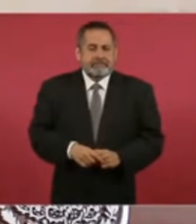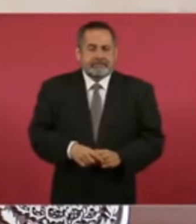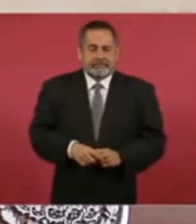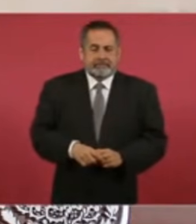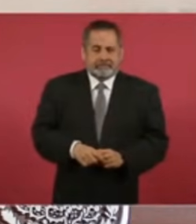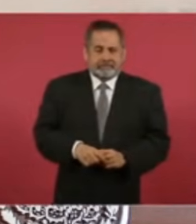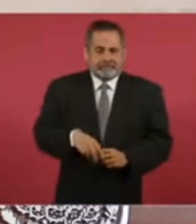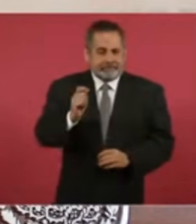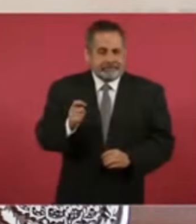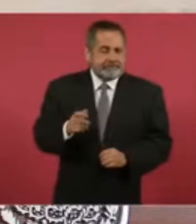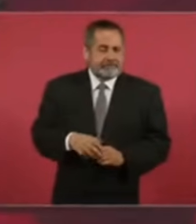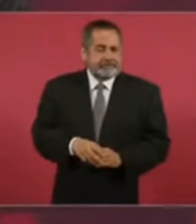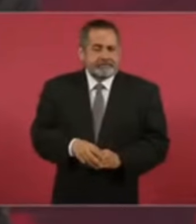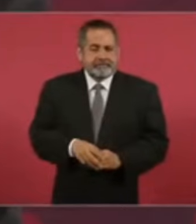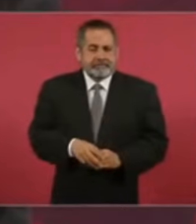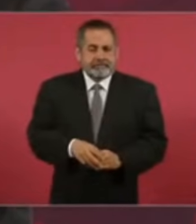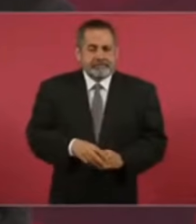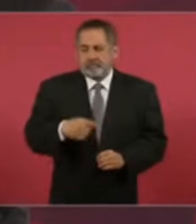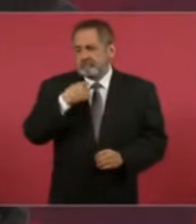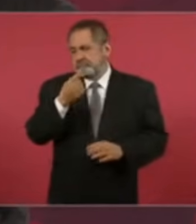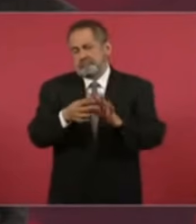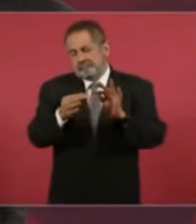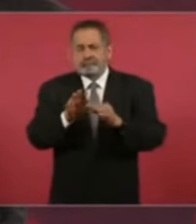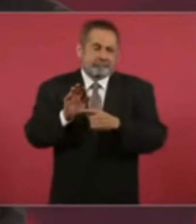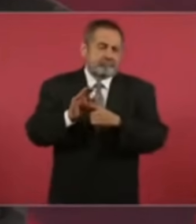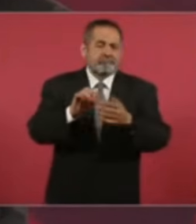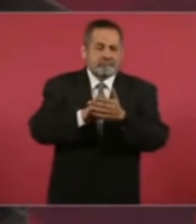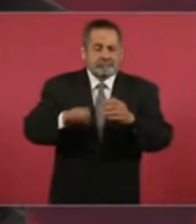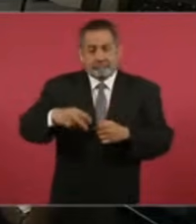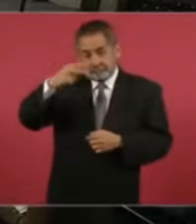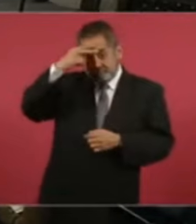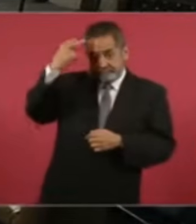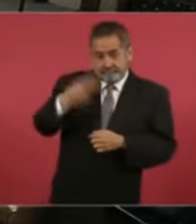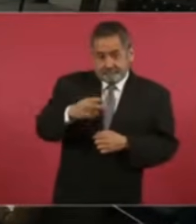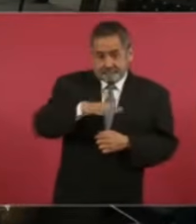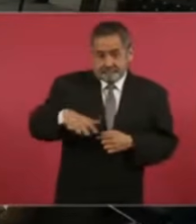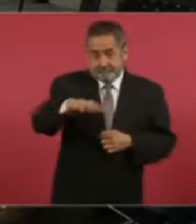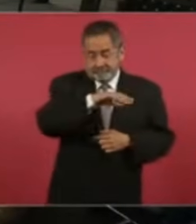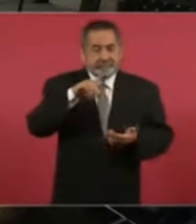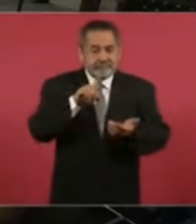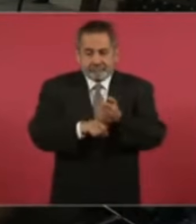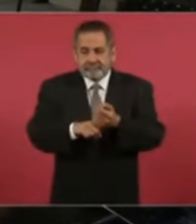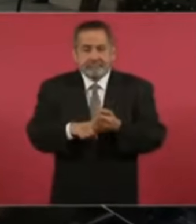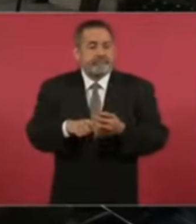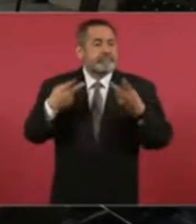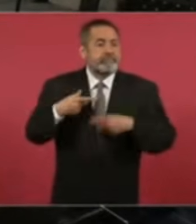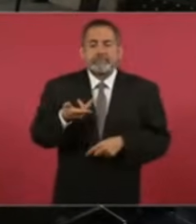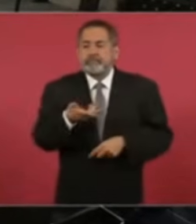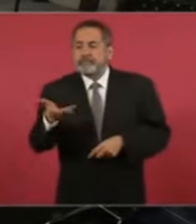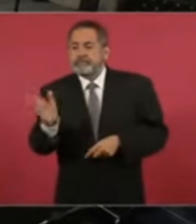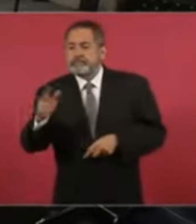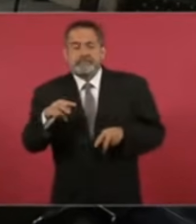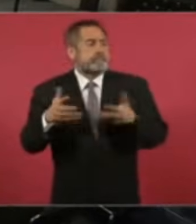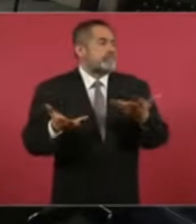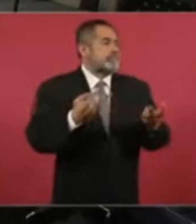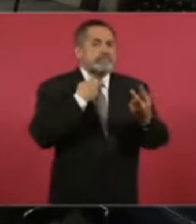Porque les puedo decir que también México es de los países con menos desempleo en el mundo. Les